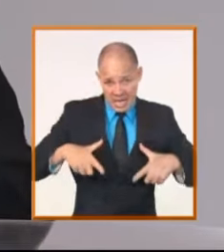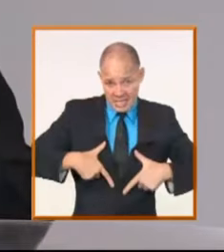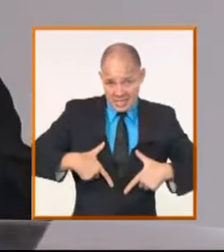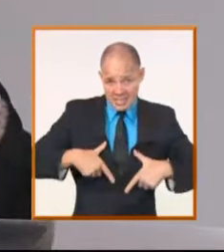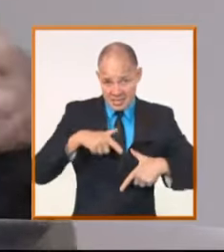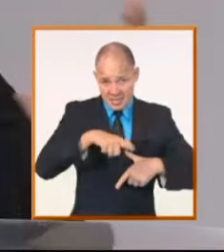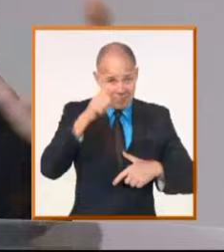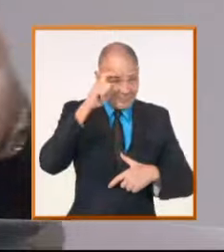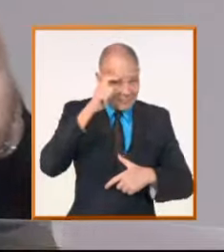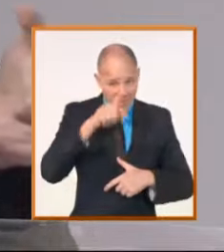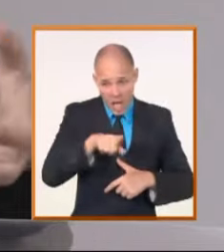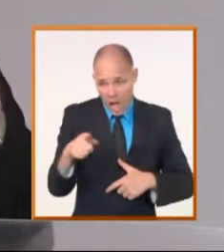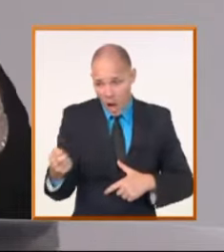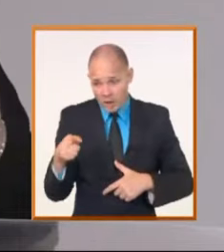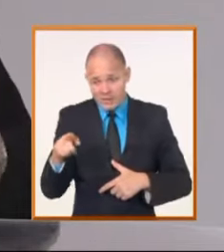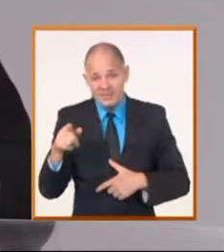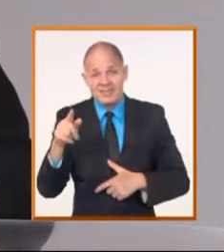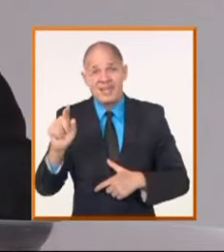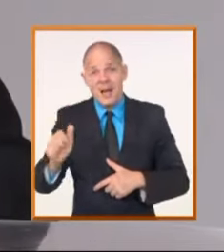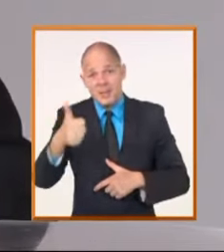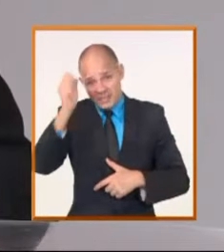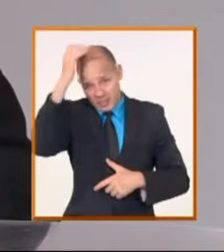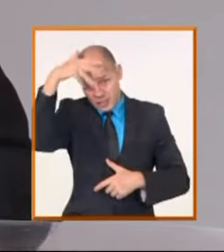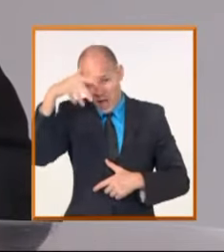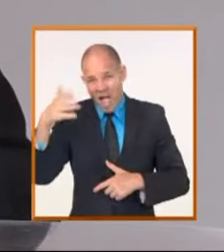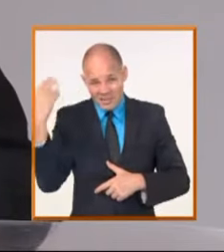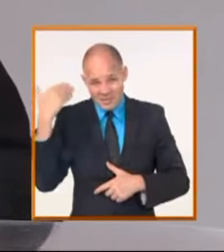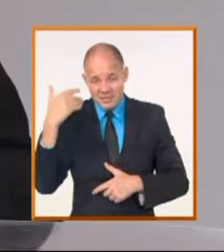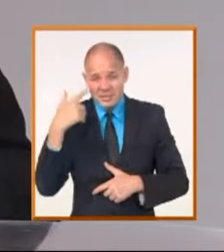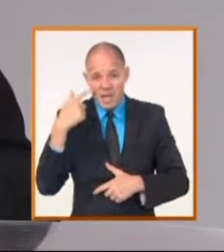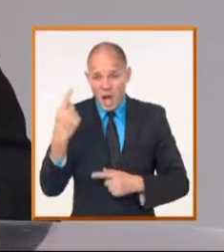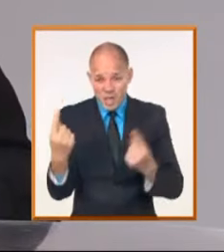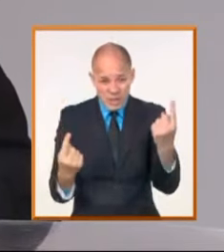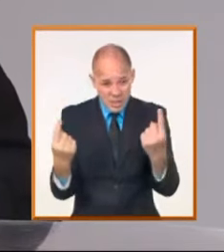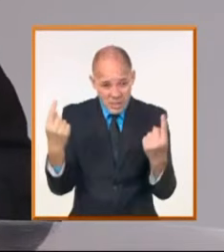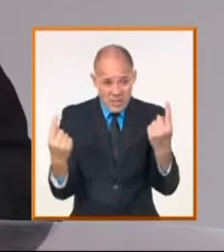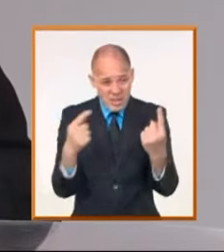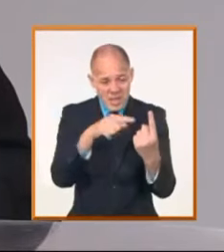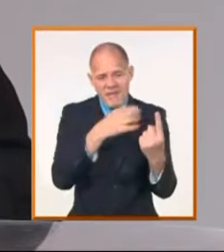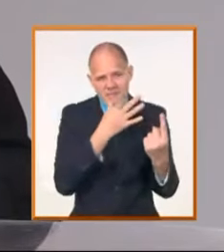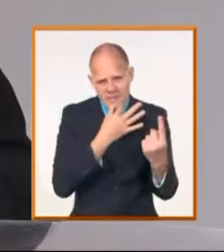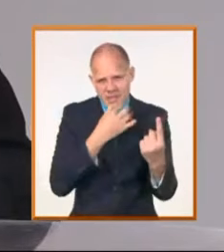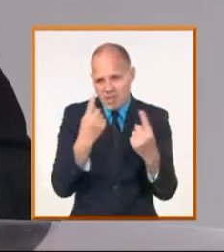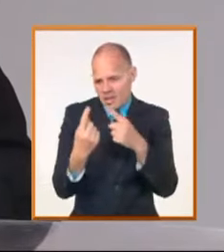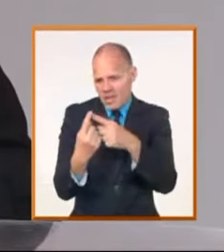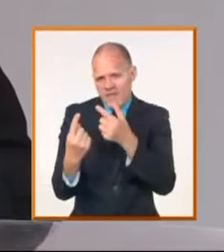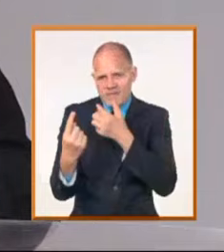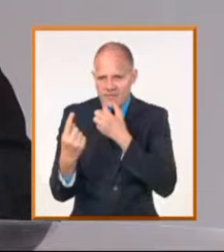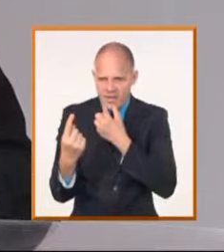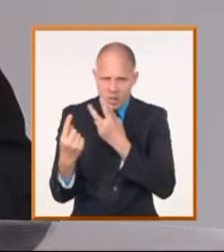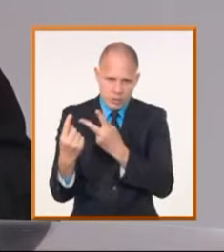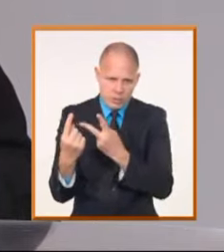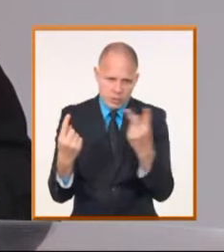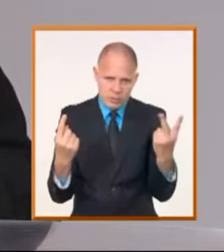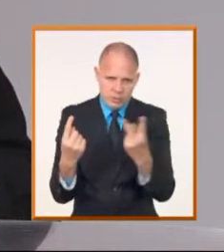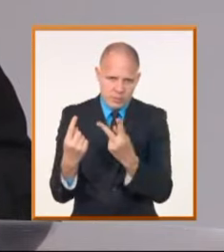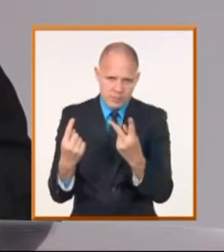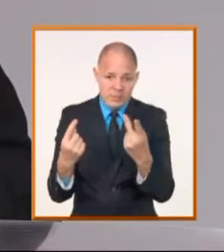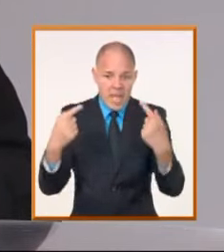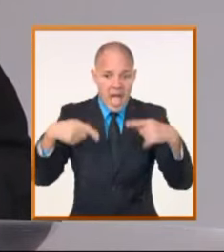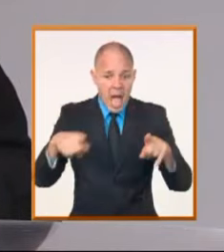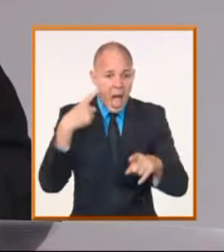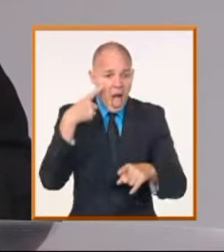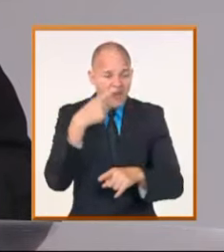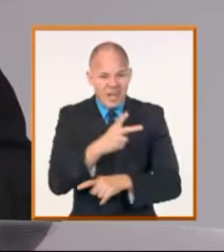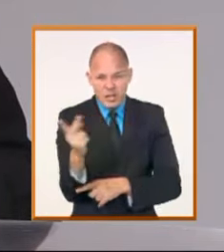significativo, o sea, es una especie de gerontocracia que se está generando en ese contexto. Además, los dos ya hoy están dando muestras de pérdida de facultades